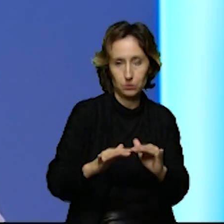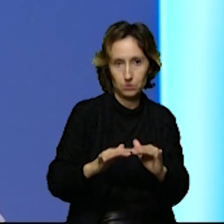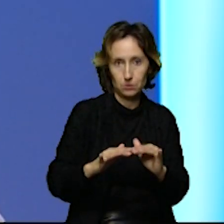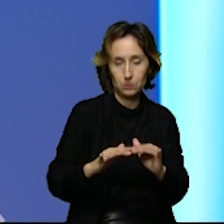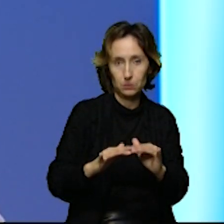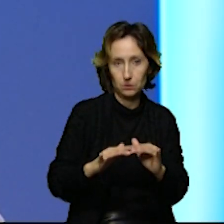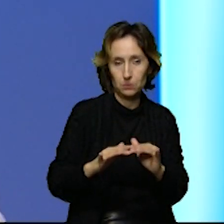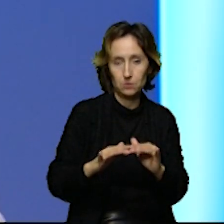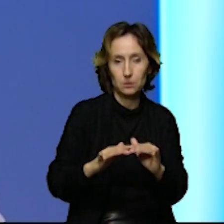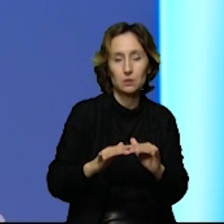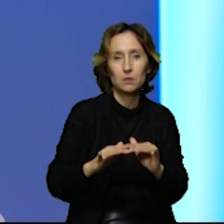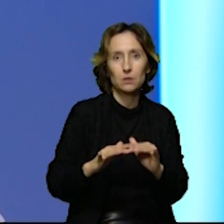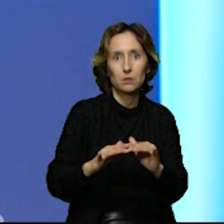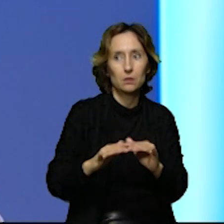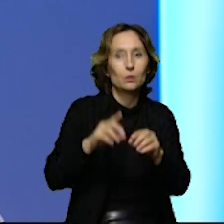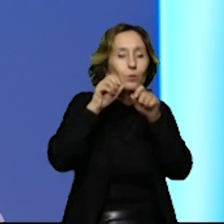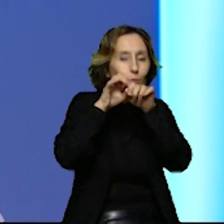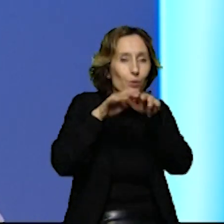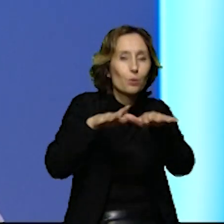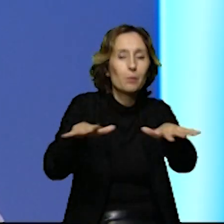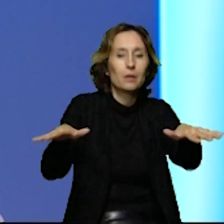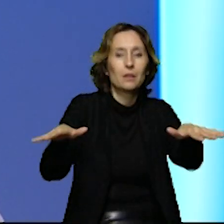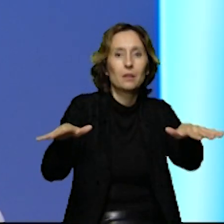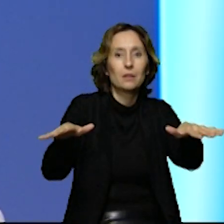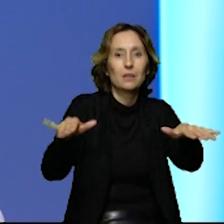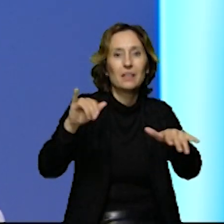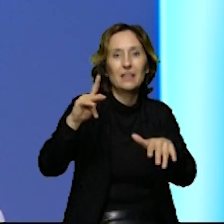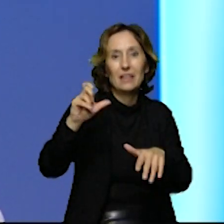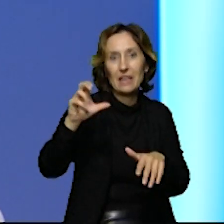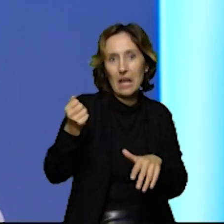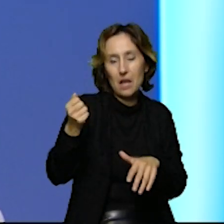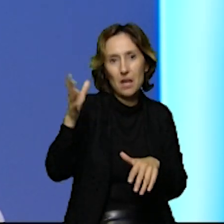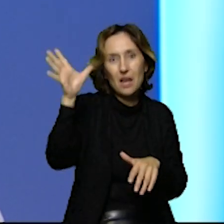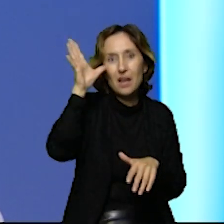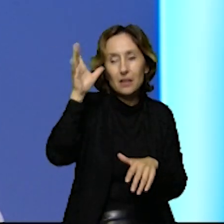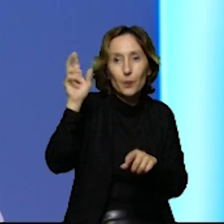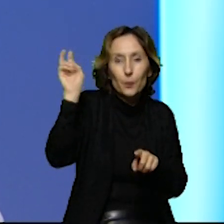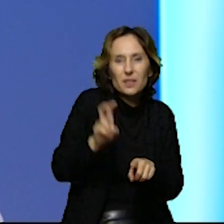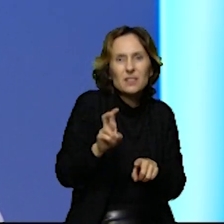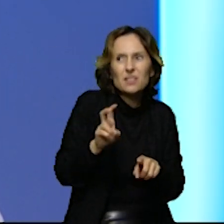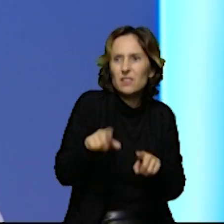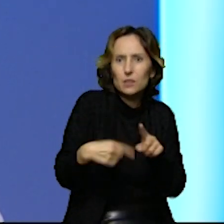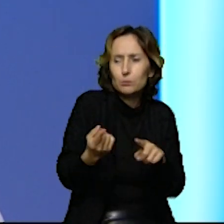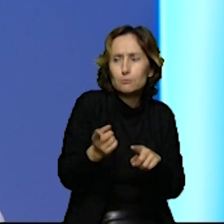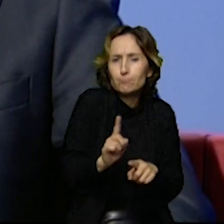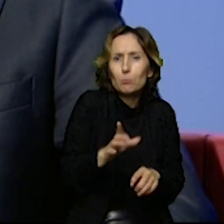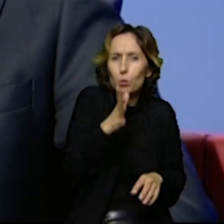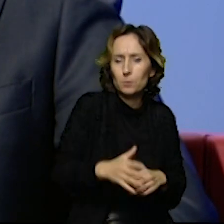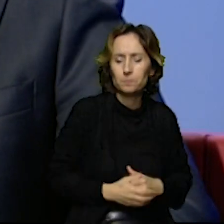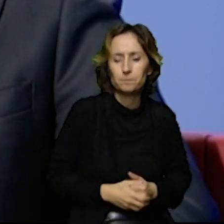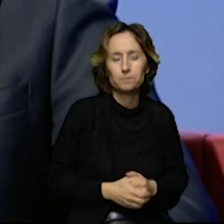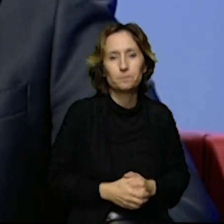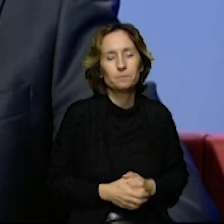que allí había y empezó a sonar el tema de IKEA, qué ha pasado ahí? ¿Por qué esto no ha salido adelante? A mí me parece